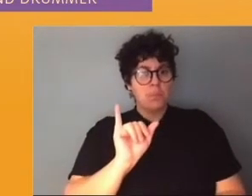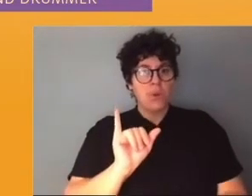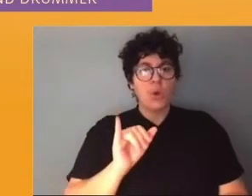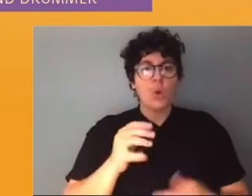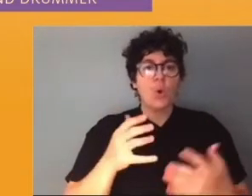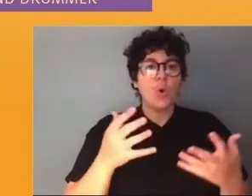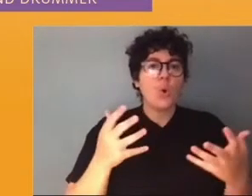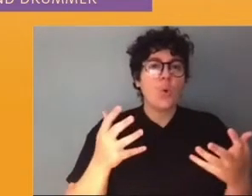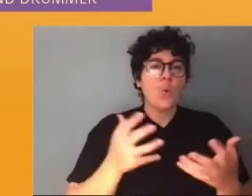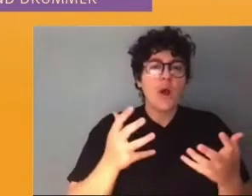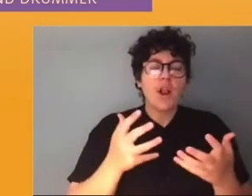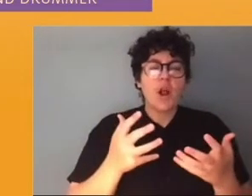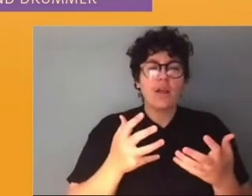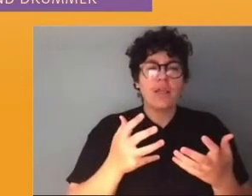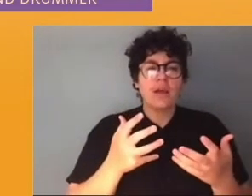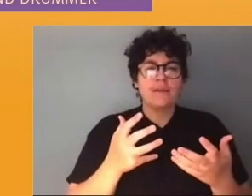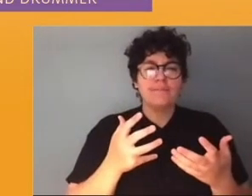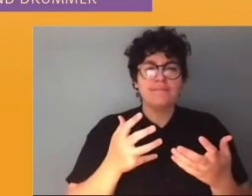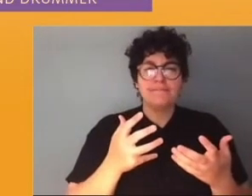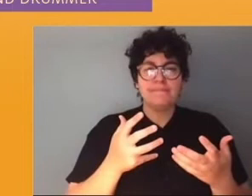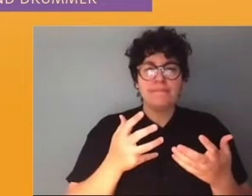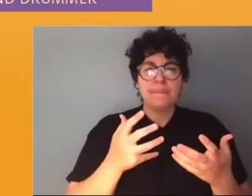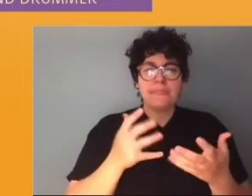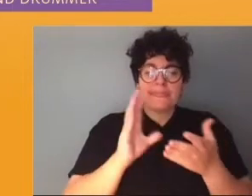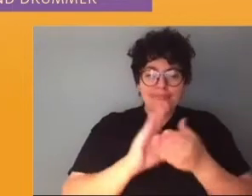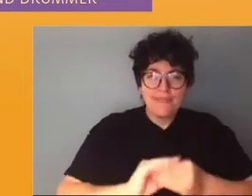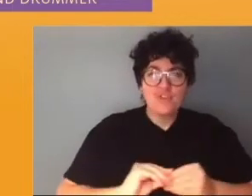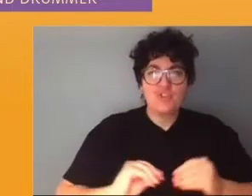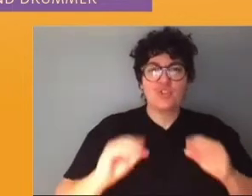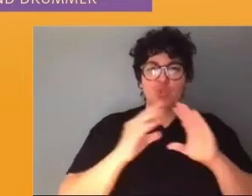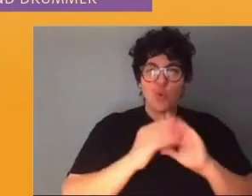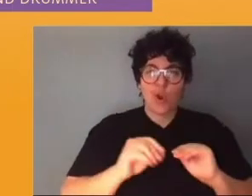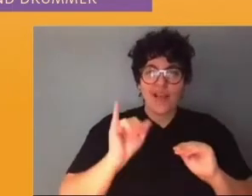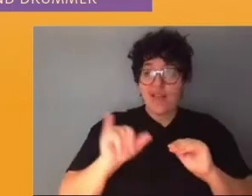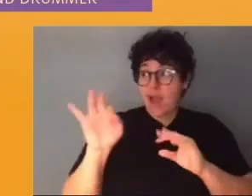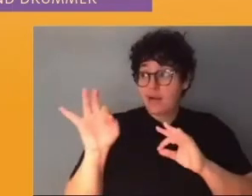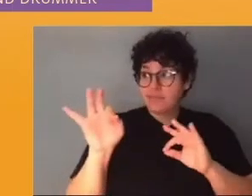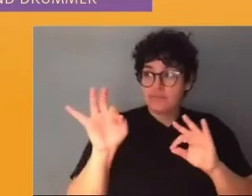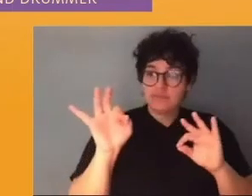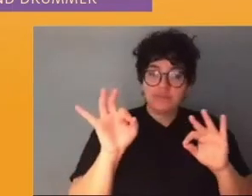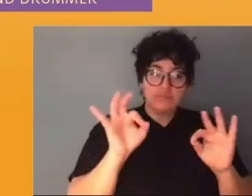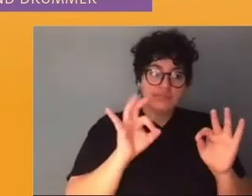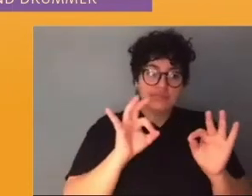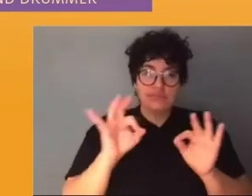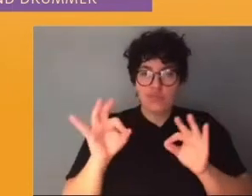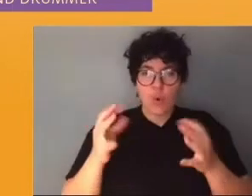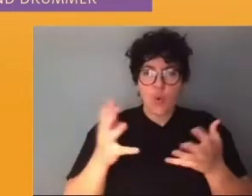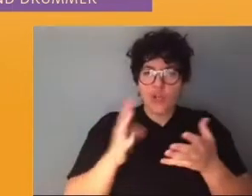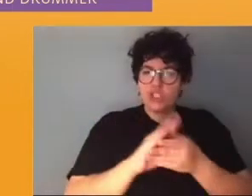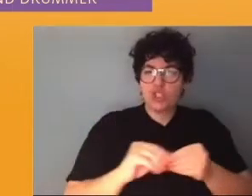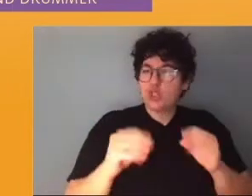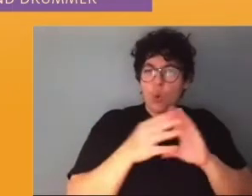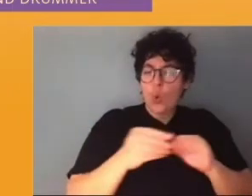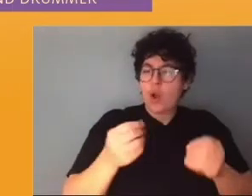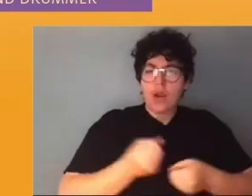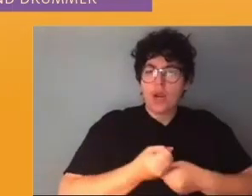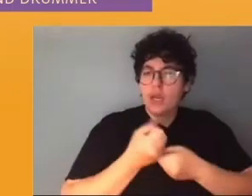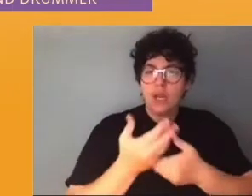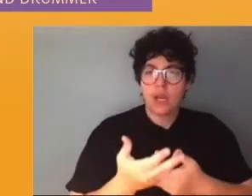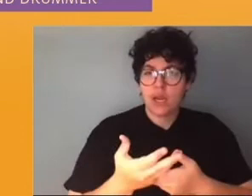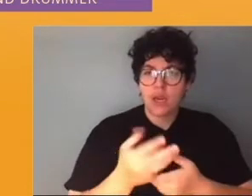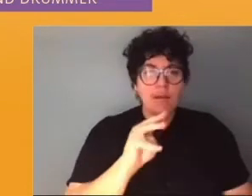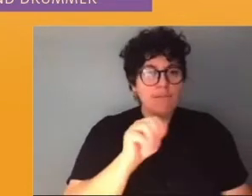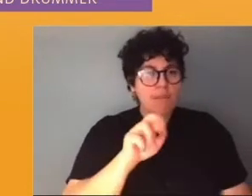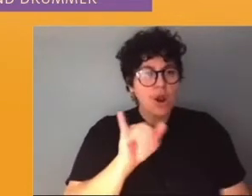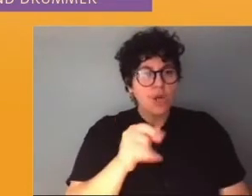¿cuáles son las narrativas más mayores, más grandes que el gesto quiere transmitir? ¿Cuáles son los personajes o